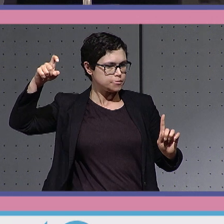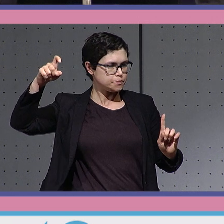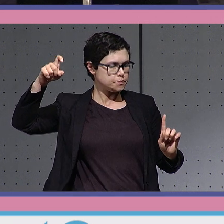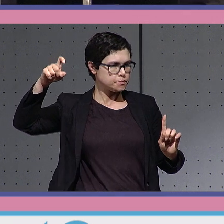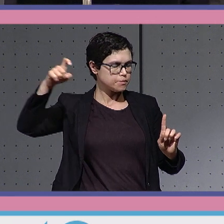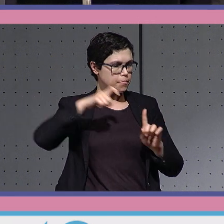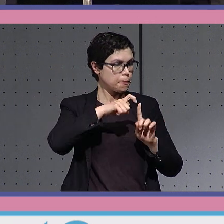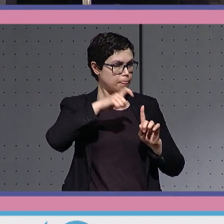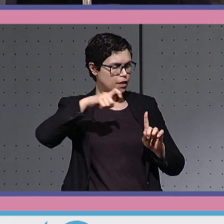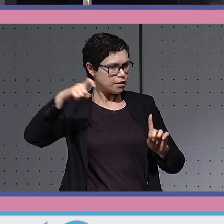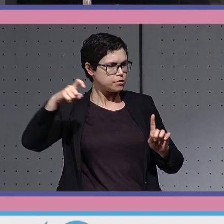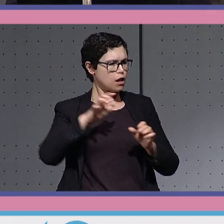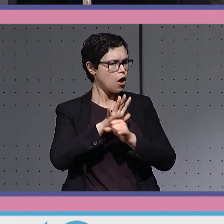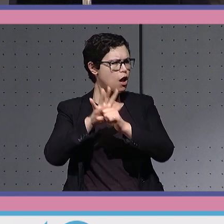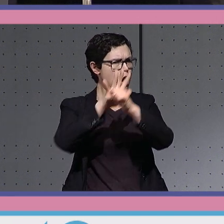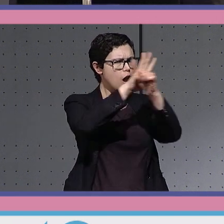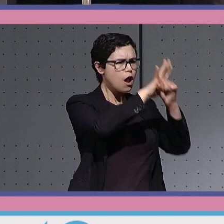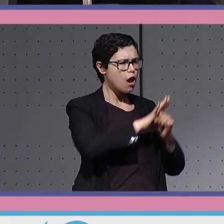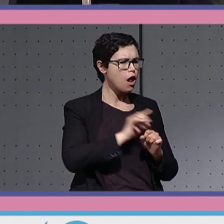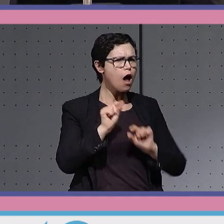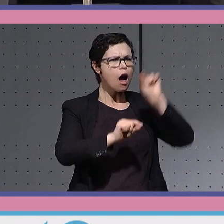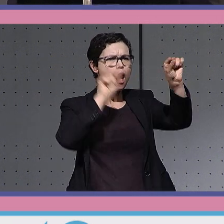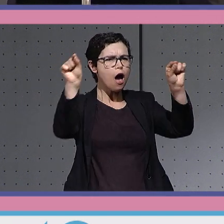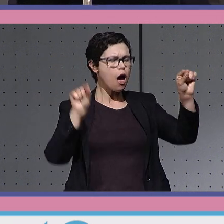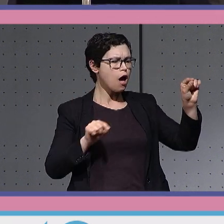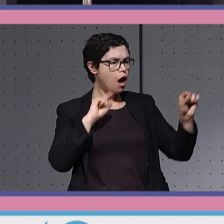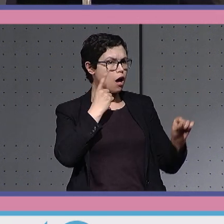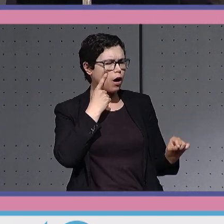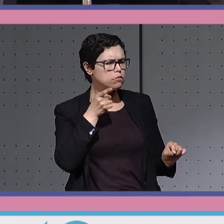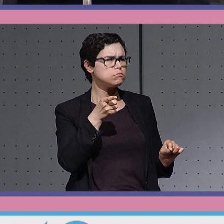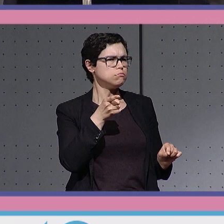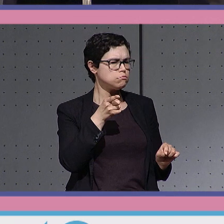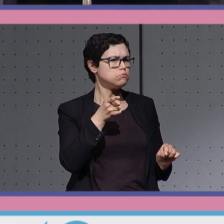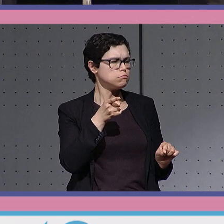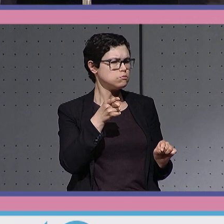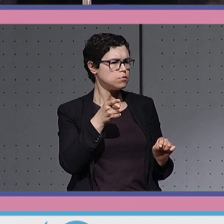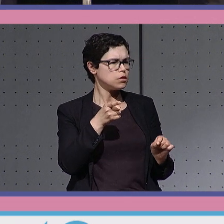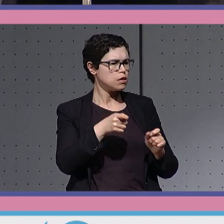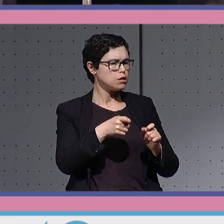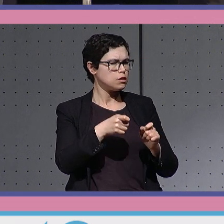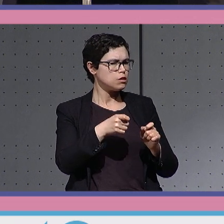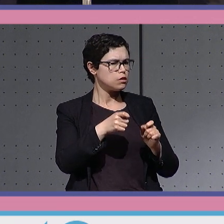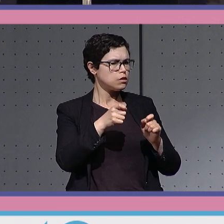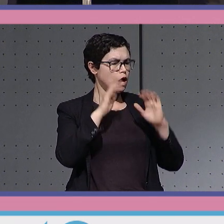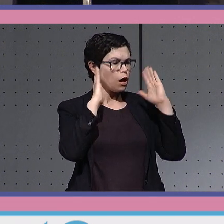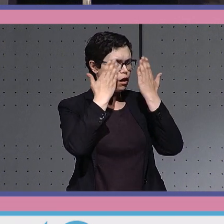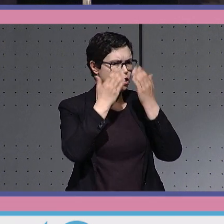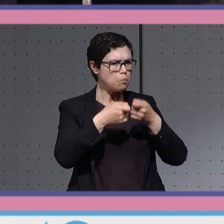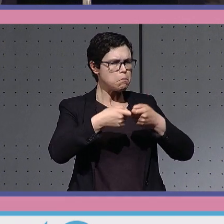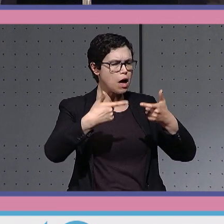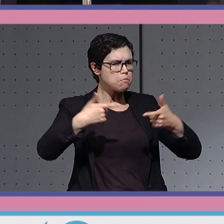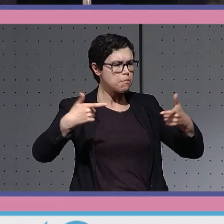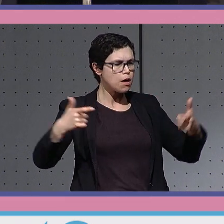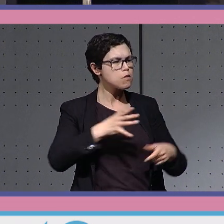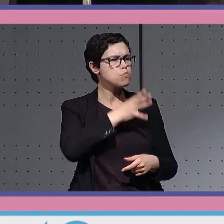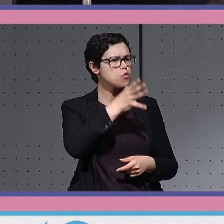en todas las localizaciones y que implica que algo está pasando en cuanto a este incremento en la prevalencia de los trastornos del espectro de